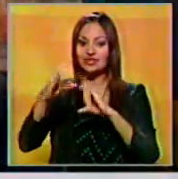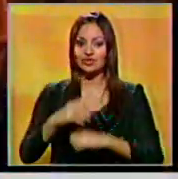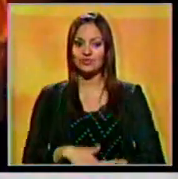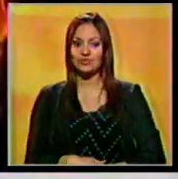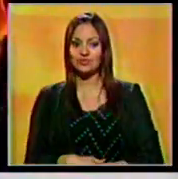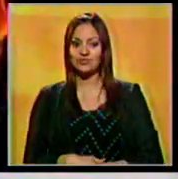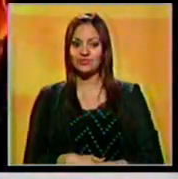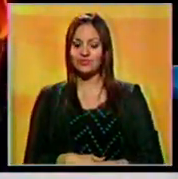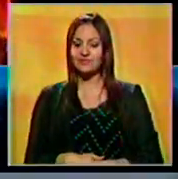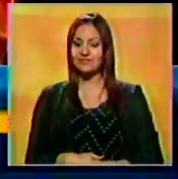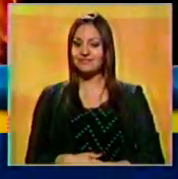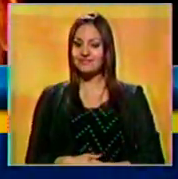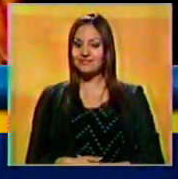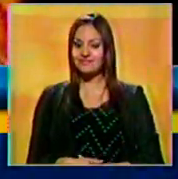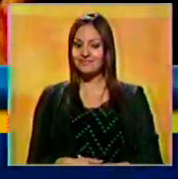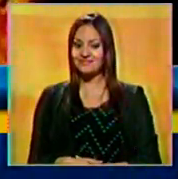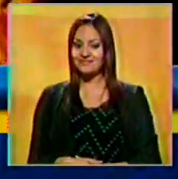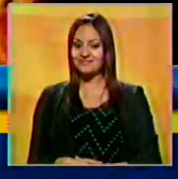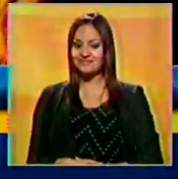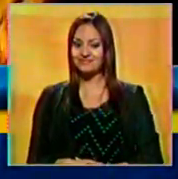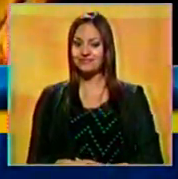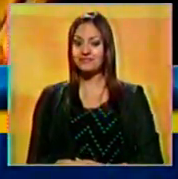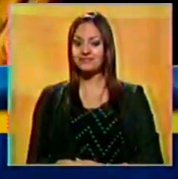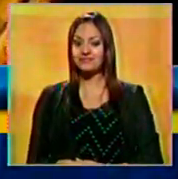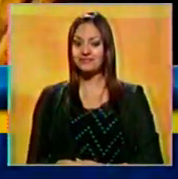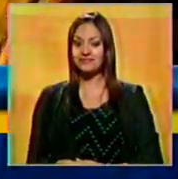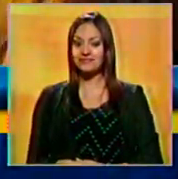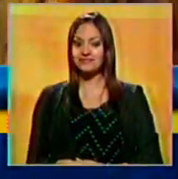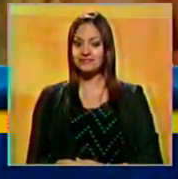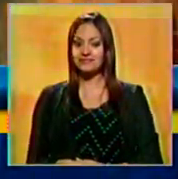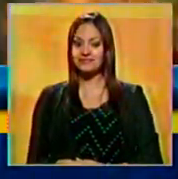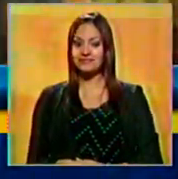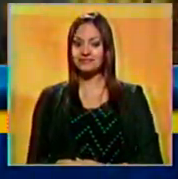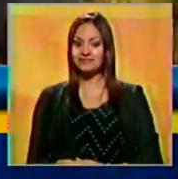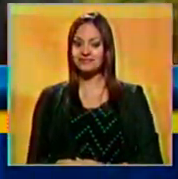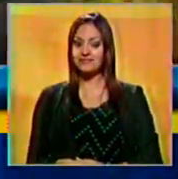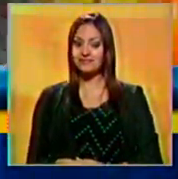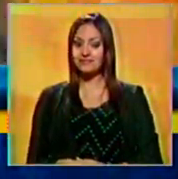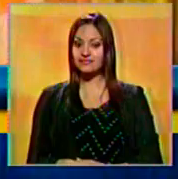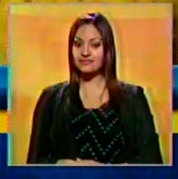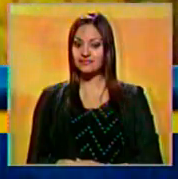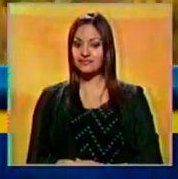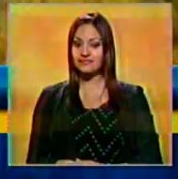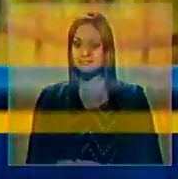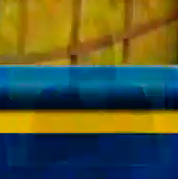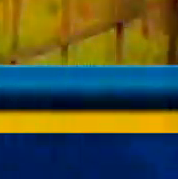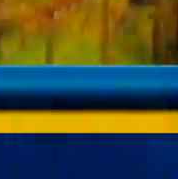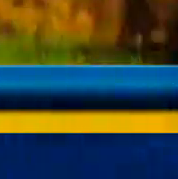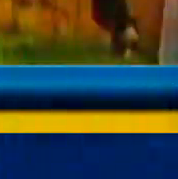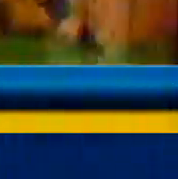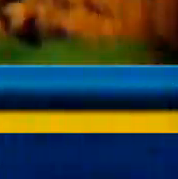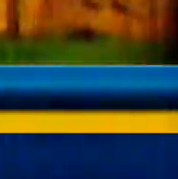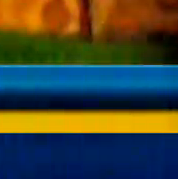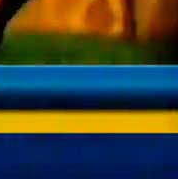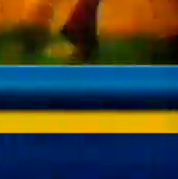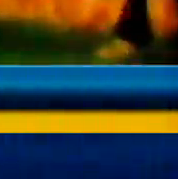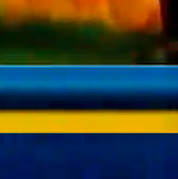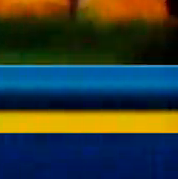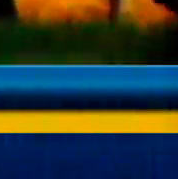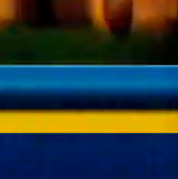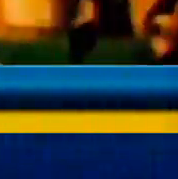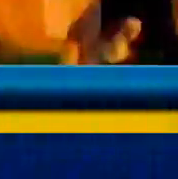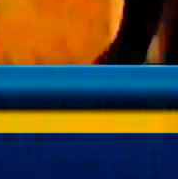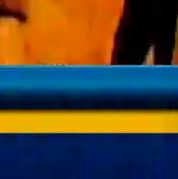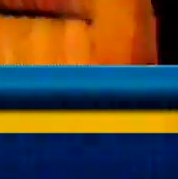Latino. Mi caballo es un tesoro que usted ni con todo el oro que hay en el mundo entero podrá sacar de mi atajo,